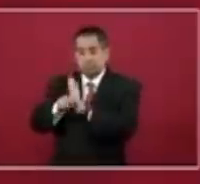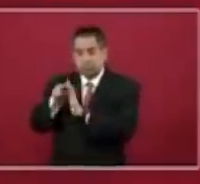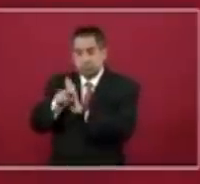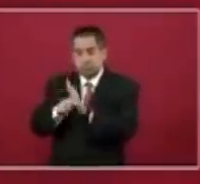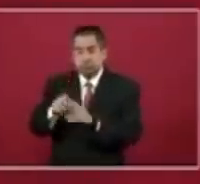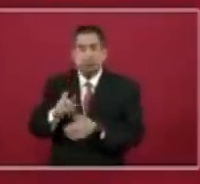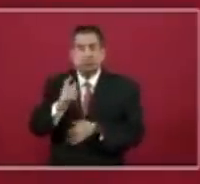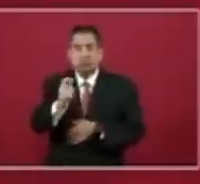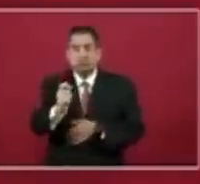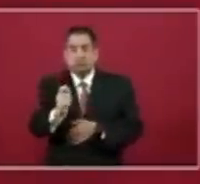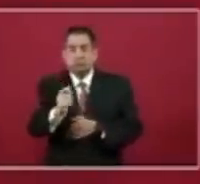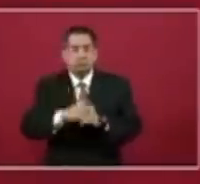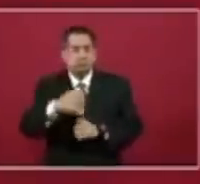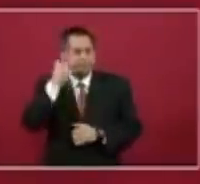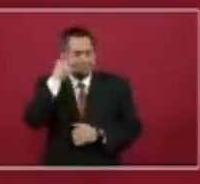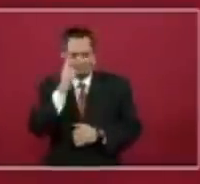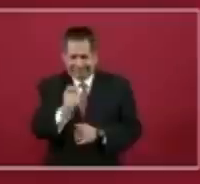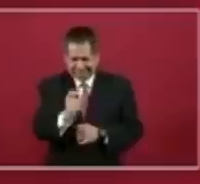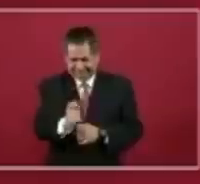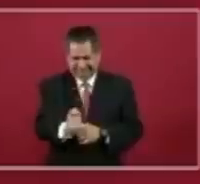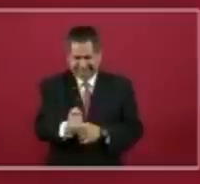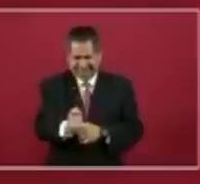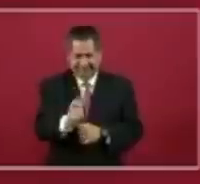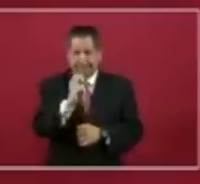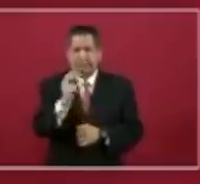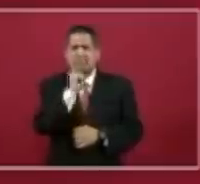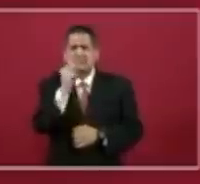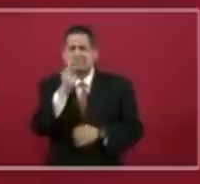grabados con teléfono.